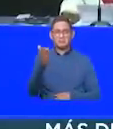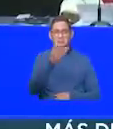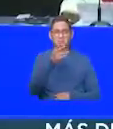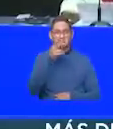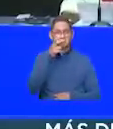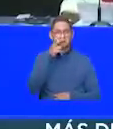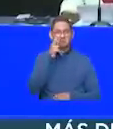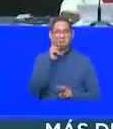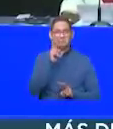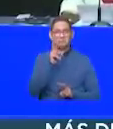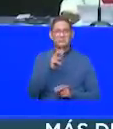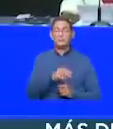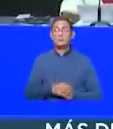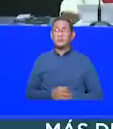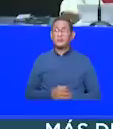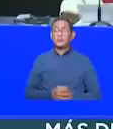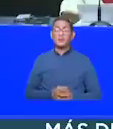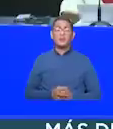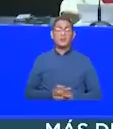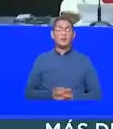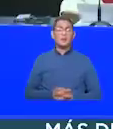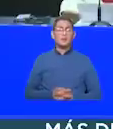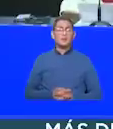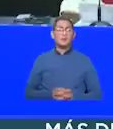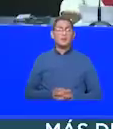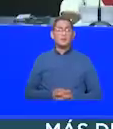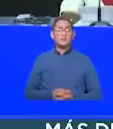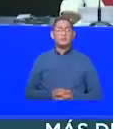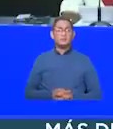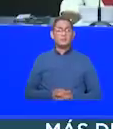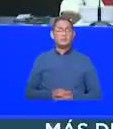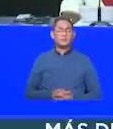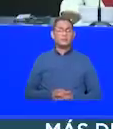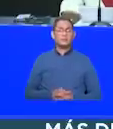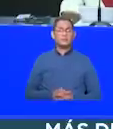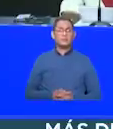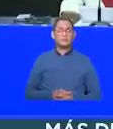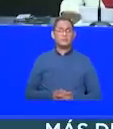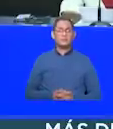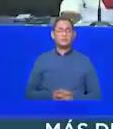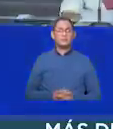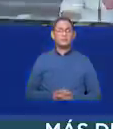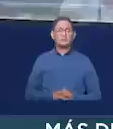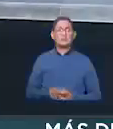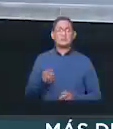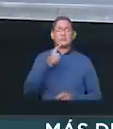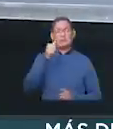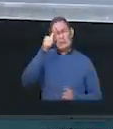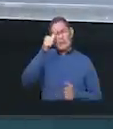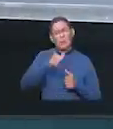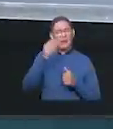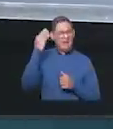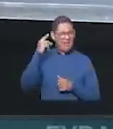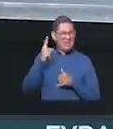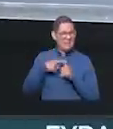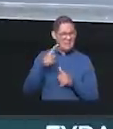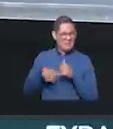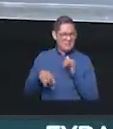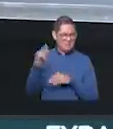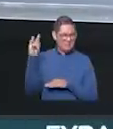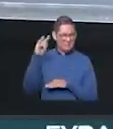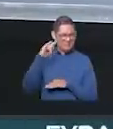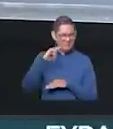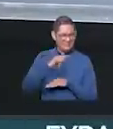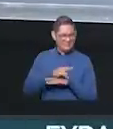y nos ven en esta noche todavía recordamos el primer lote de vacunas que llegó a panamá que lo